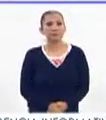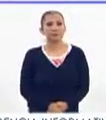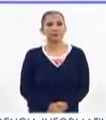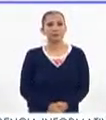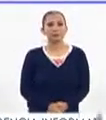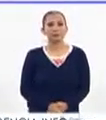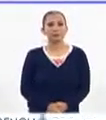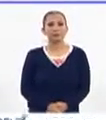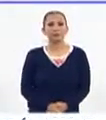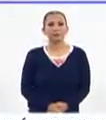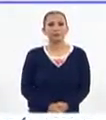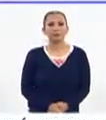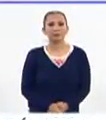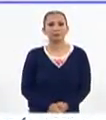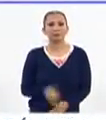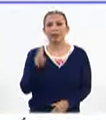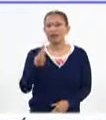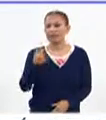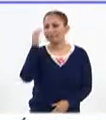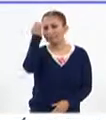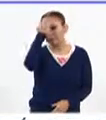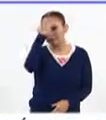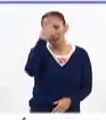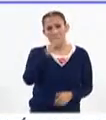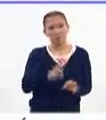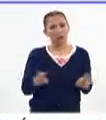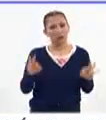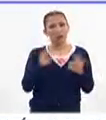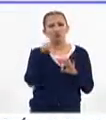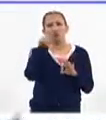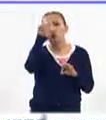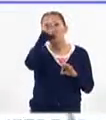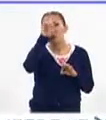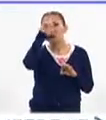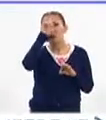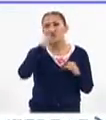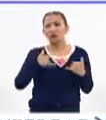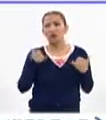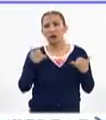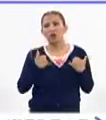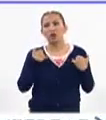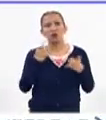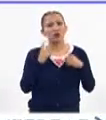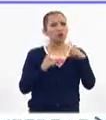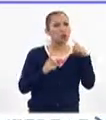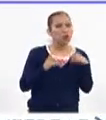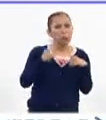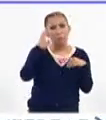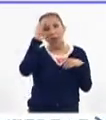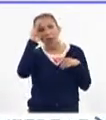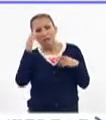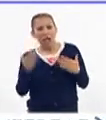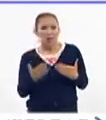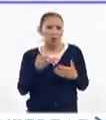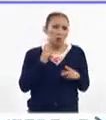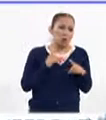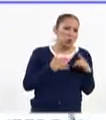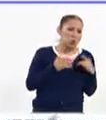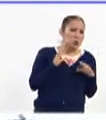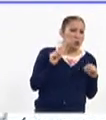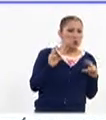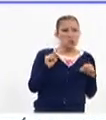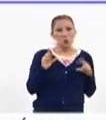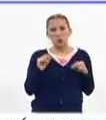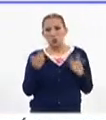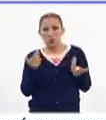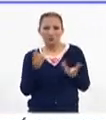Claro. Pues sin duda alguna, una experiencia muy relevante. ¿Qué le dirías a esas personas que están dudando, pensando, no se animan por a